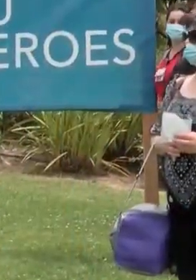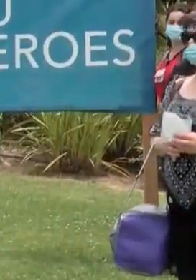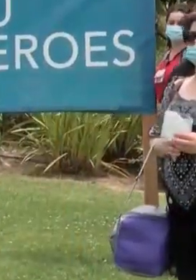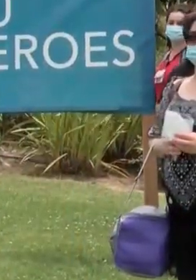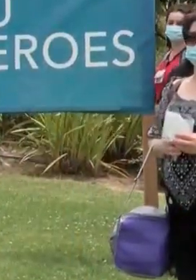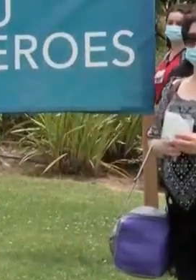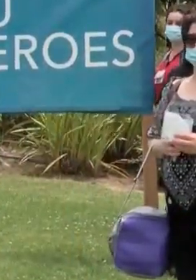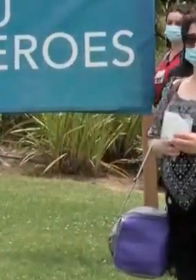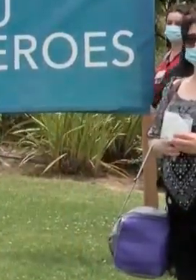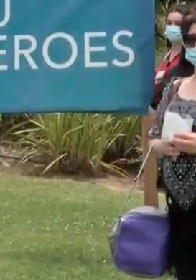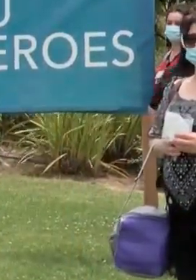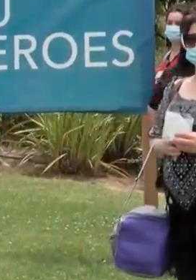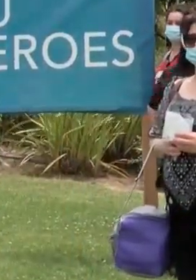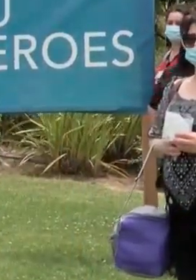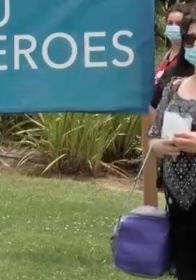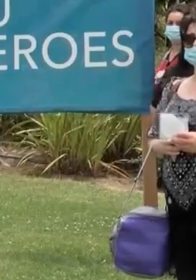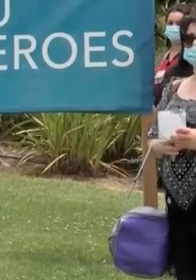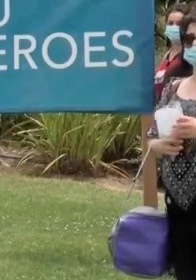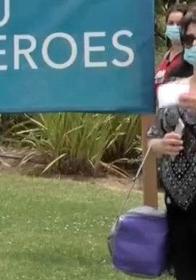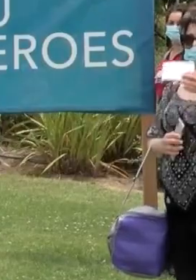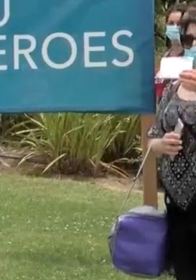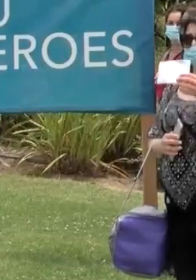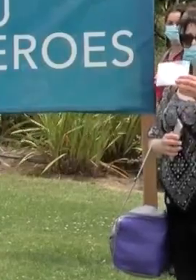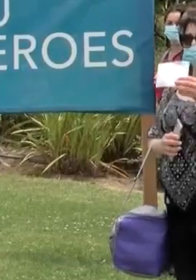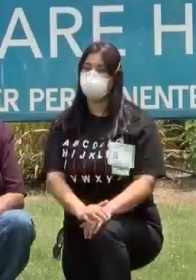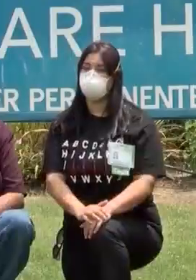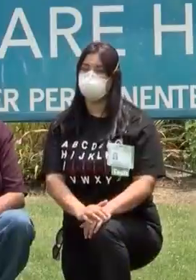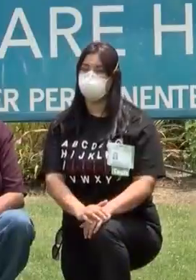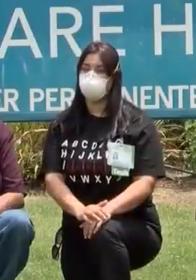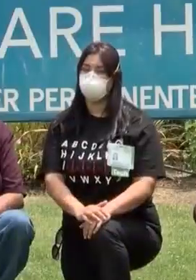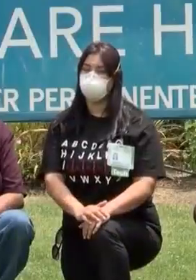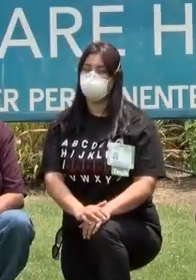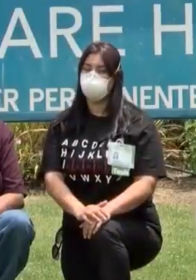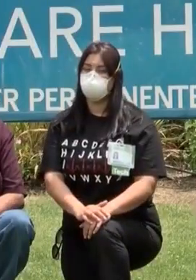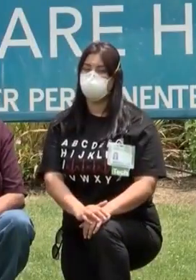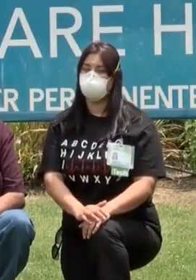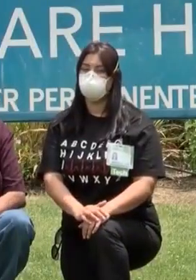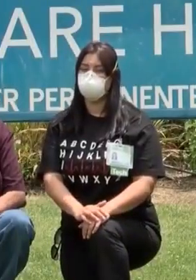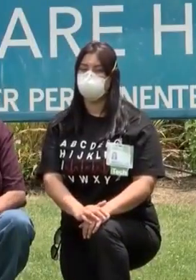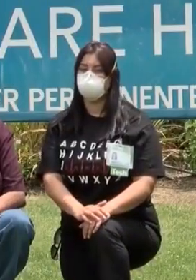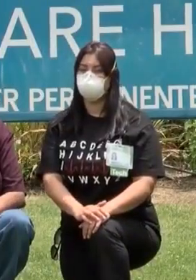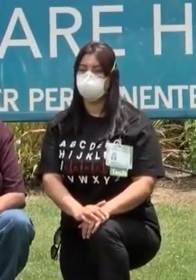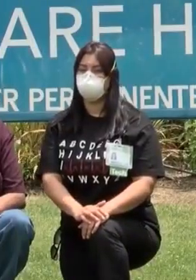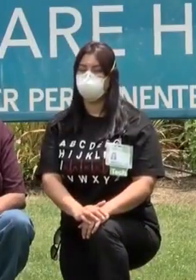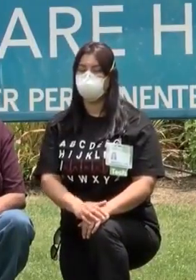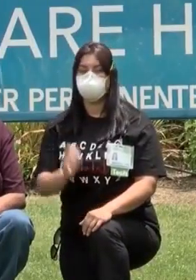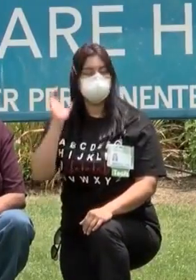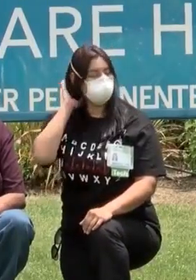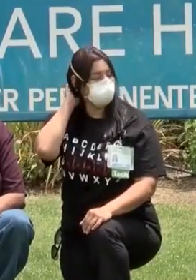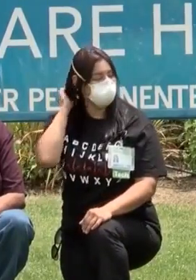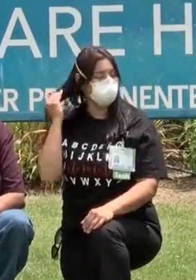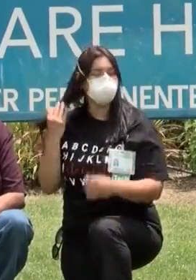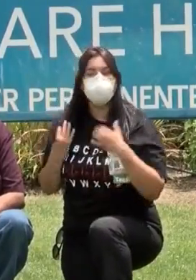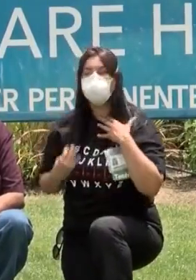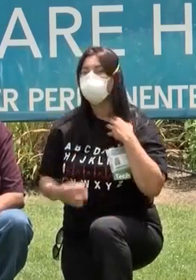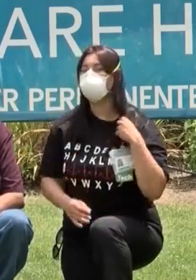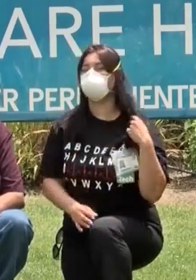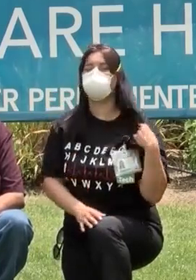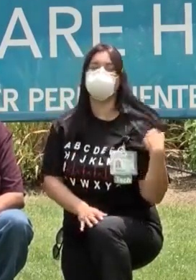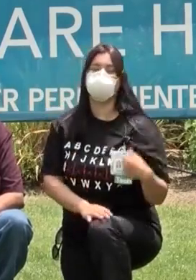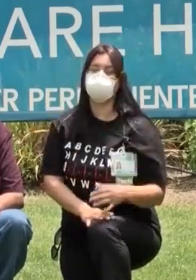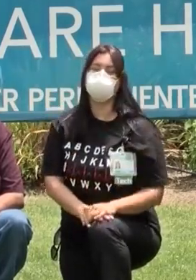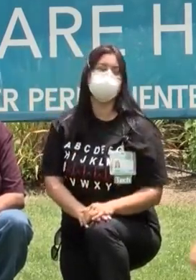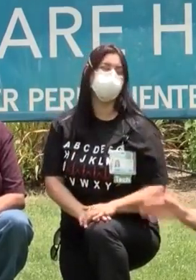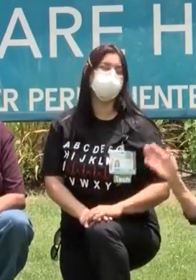para la concejal de la ciudad de Fresno, Esmeralda Soria, luego de que también esta mañana estuvo en el Hospital Kaiser en la ciudad de Fresno, junto con la